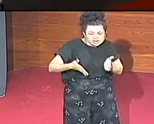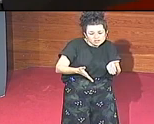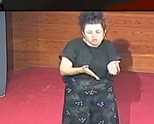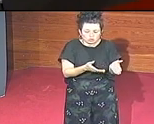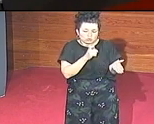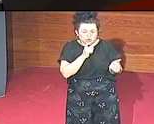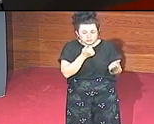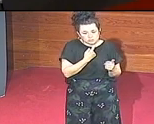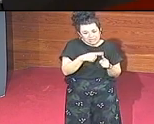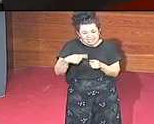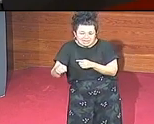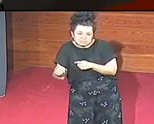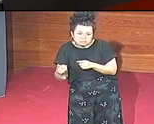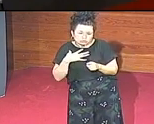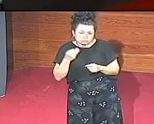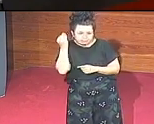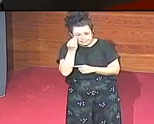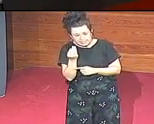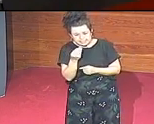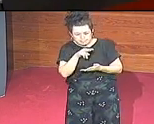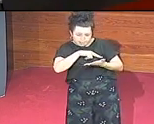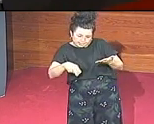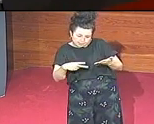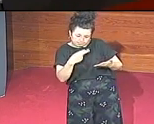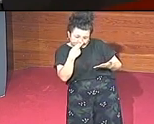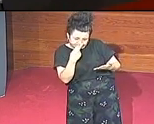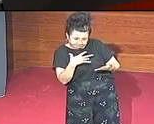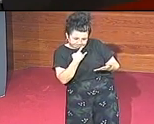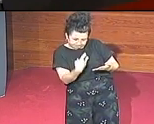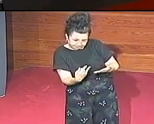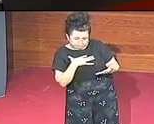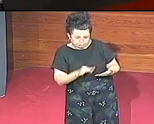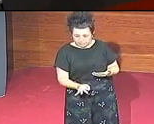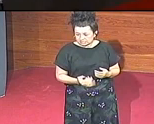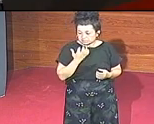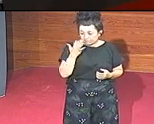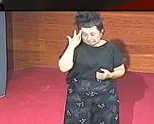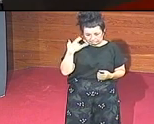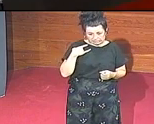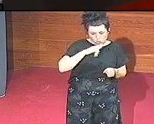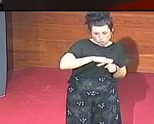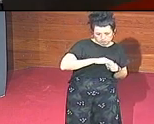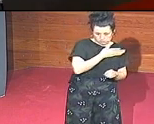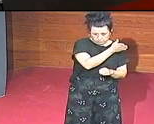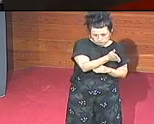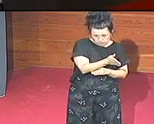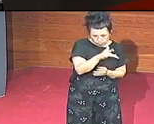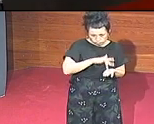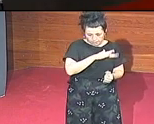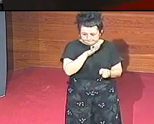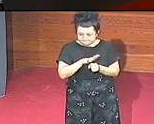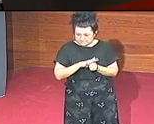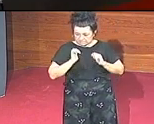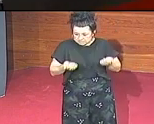que pueden ser interesantes para el lector no y estos son si el lunes hemos sido este sería un martes y el martes es